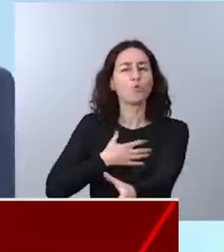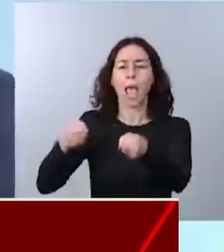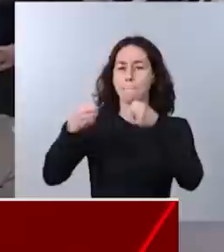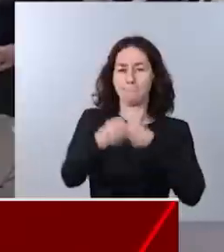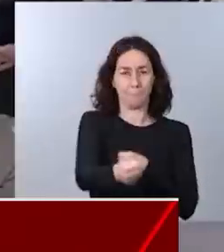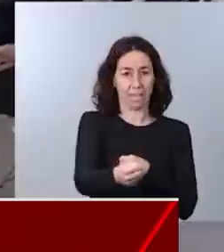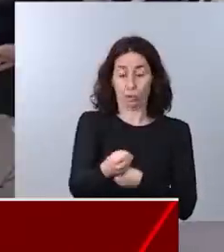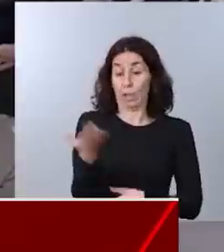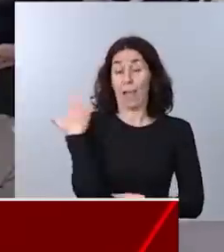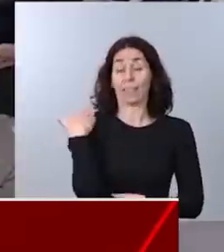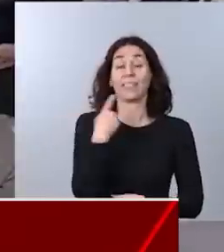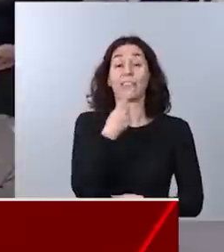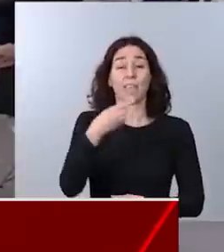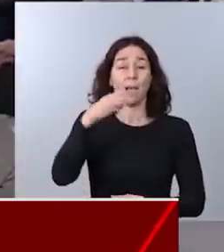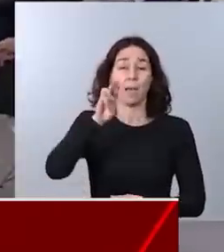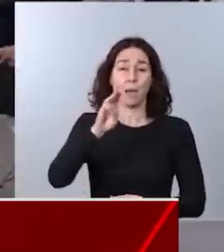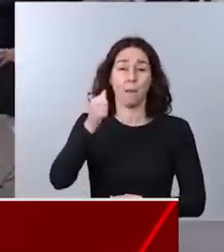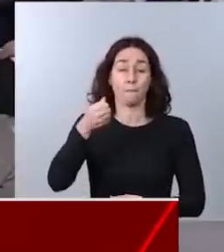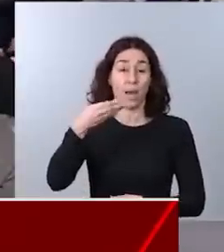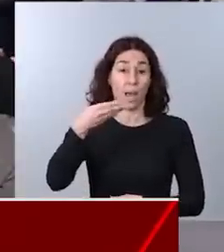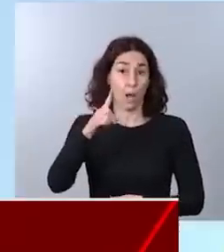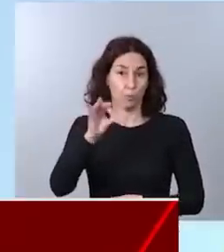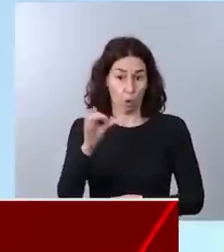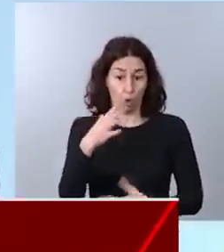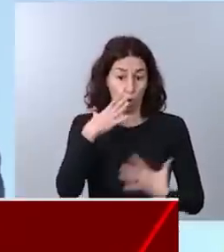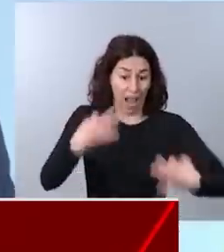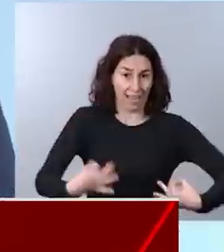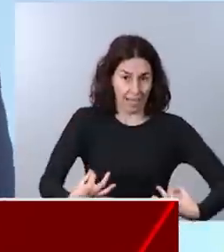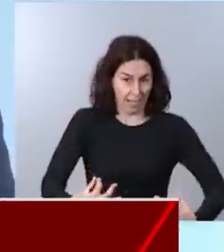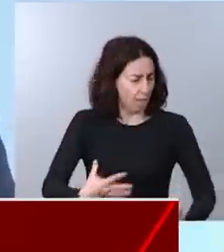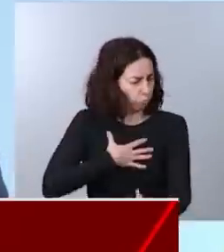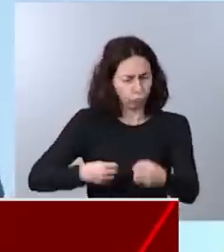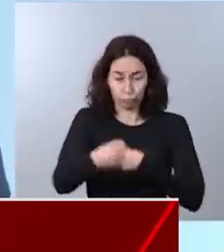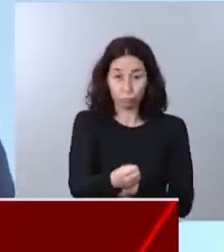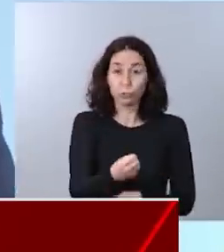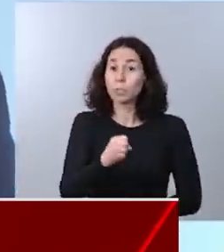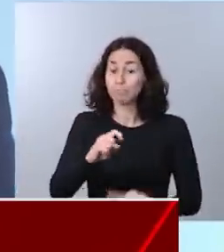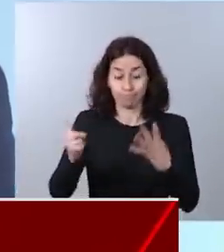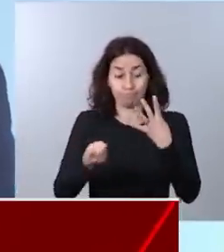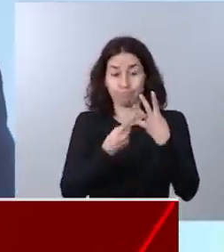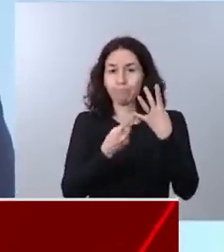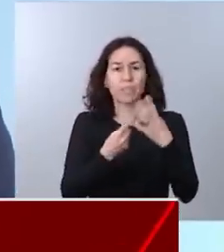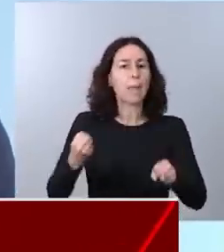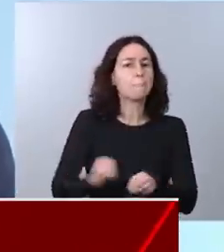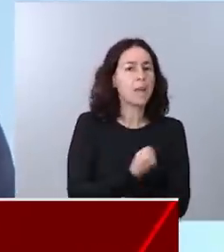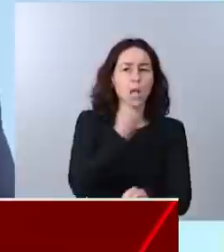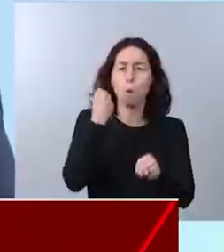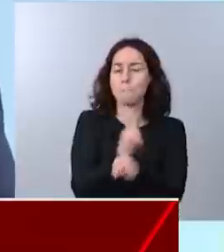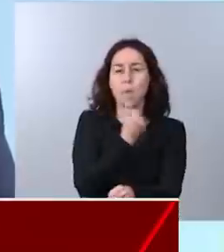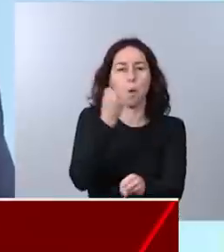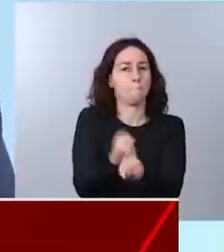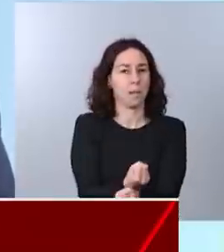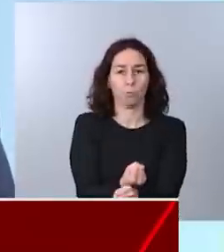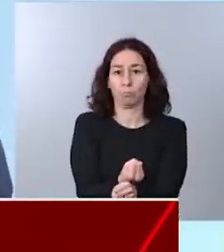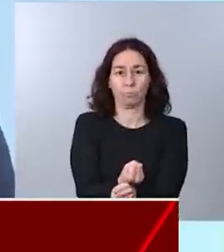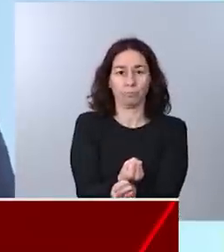la economía española el año que viene va a ser del 1,1% frente al 2,1% de los presupuestos.